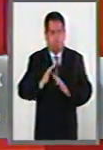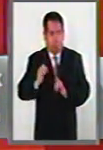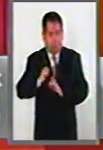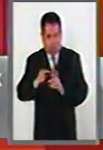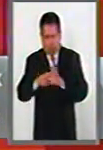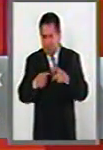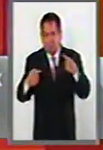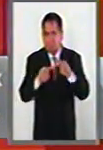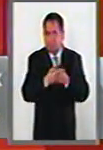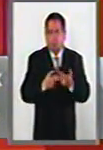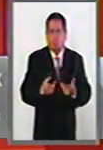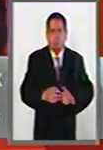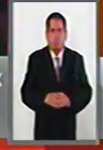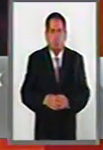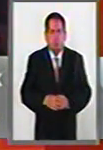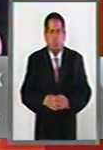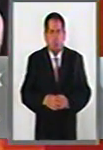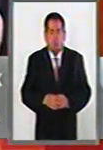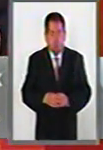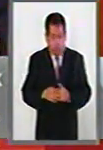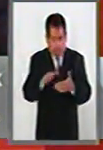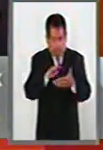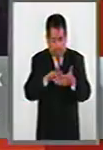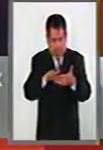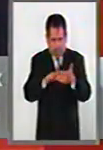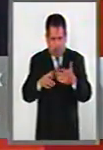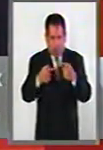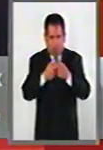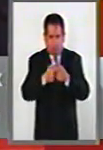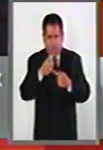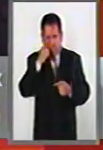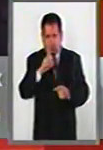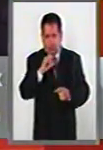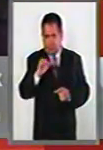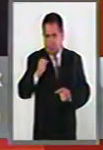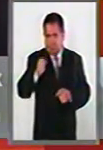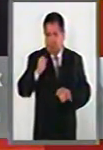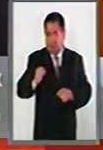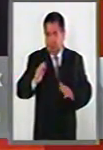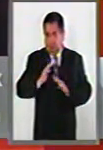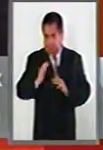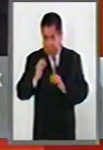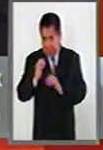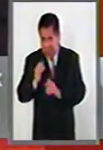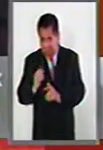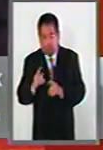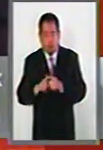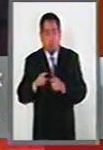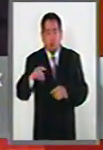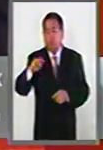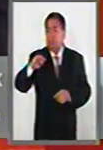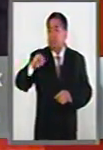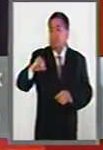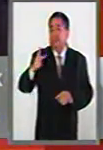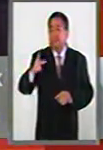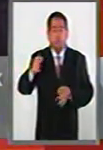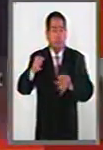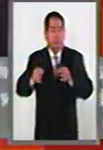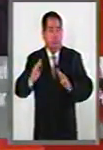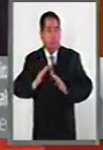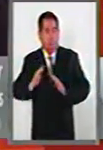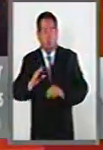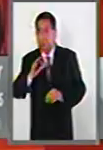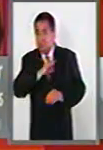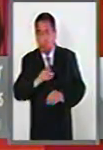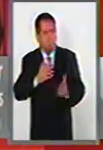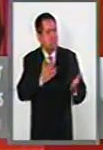Penales. En la investigación de los delitos contra la disciplina militar, el Ministerio Público Militar puede solicitar